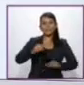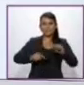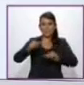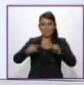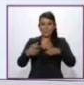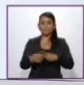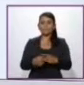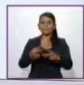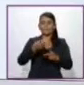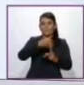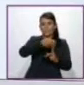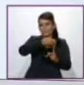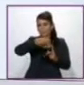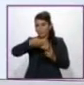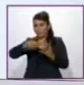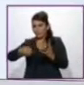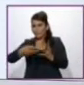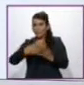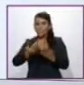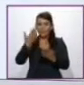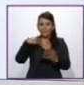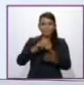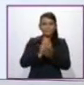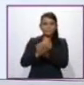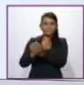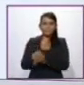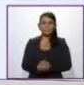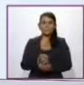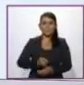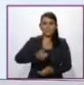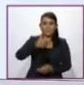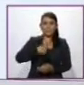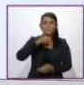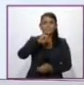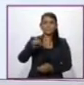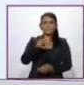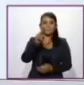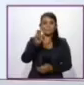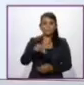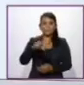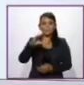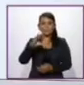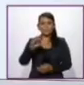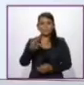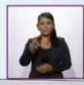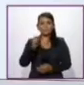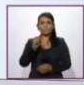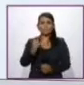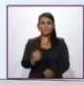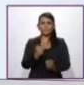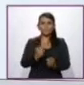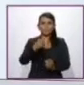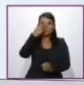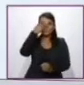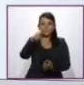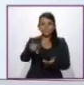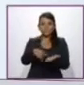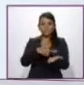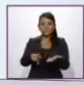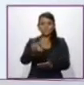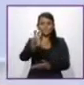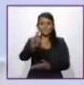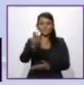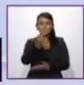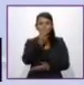el candidato, según el sorteo, con el candidato Juan Carlos Martínez Cecias Rodríguez, de Fuerza por México. 30 segundos, candidato,